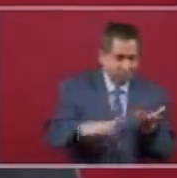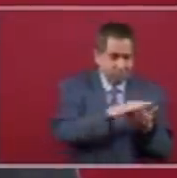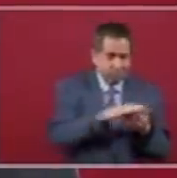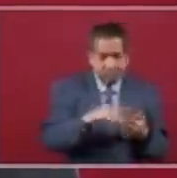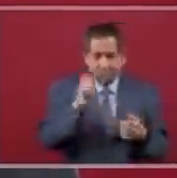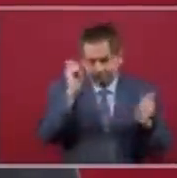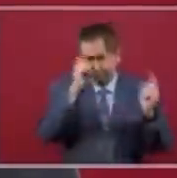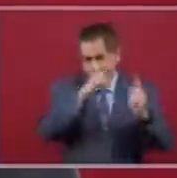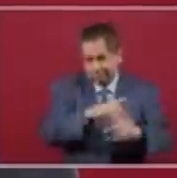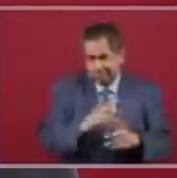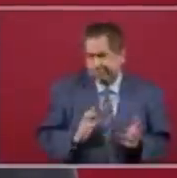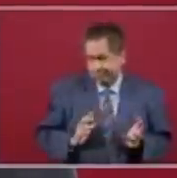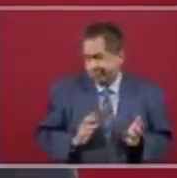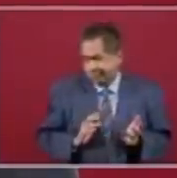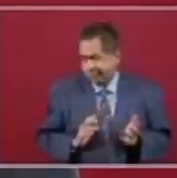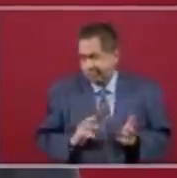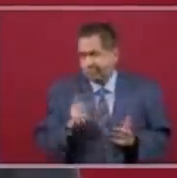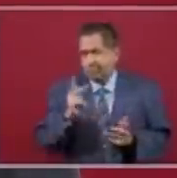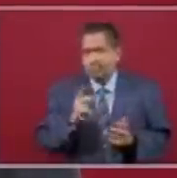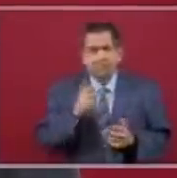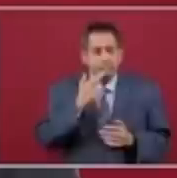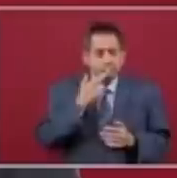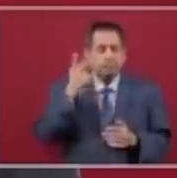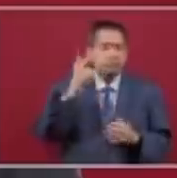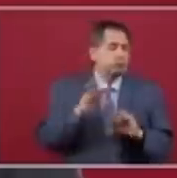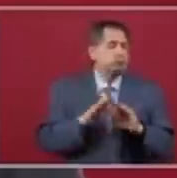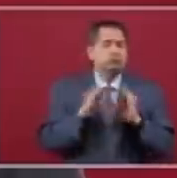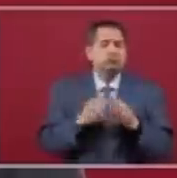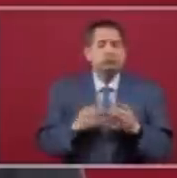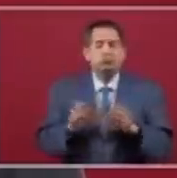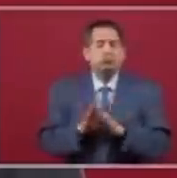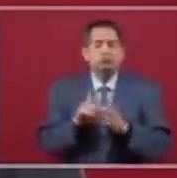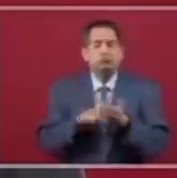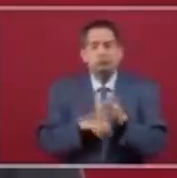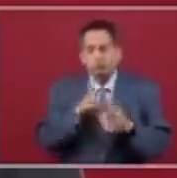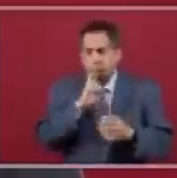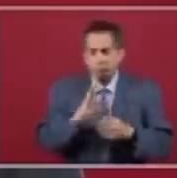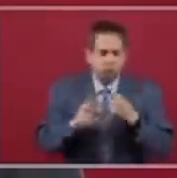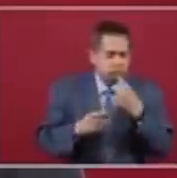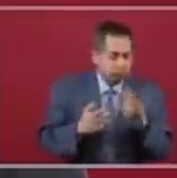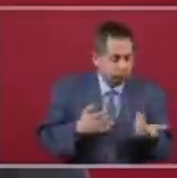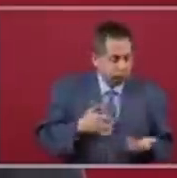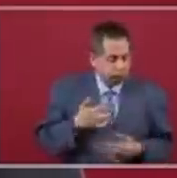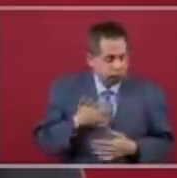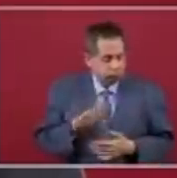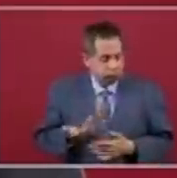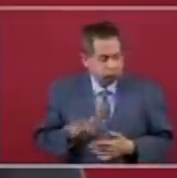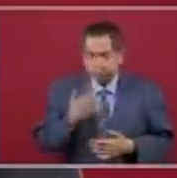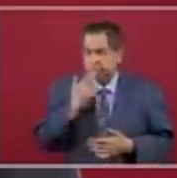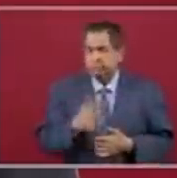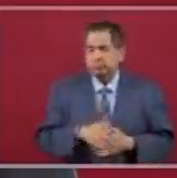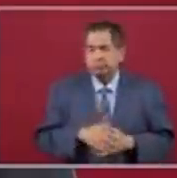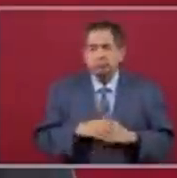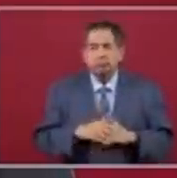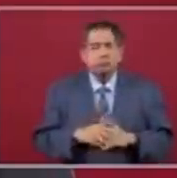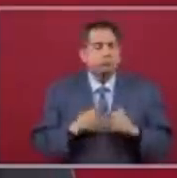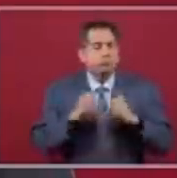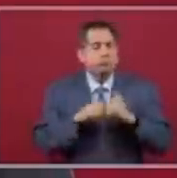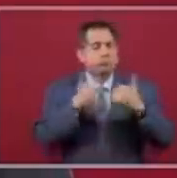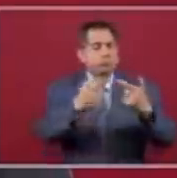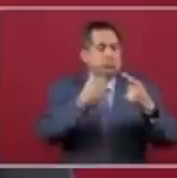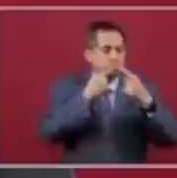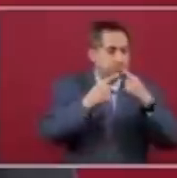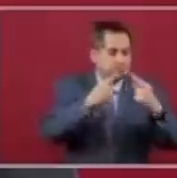sencillo, es complejo, y la mejor manera de resolverlo es con el diálogo y con